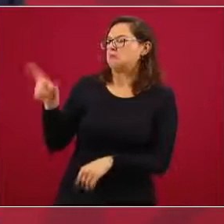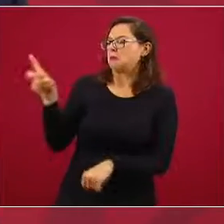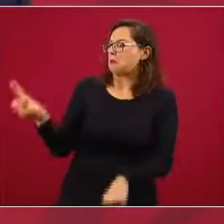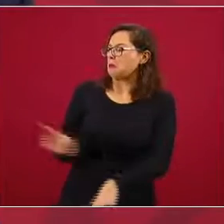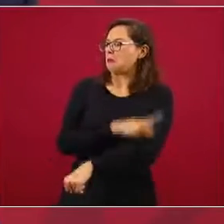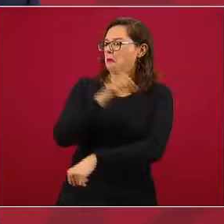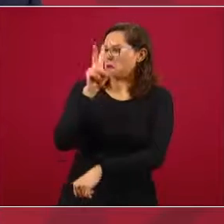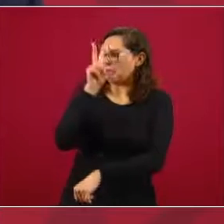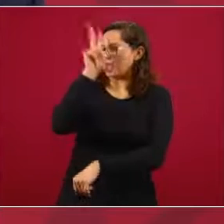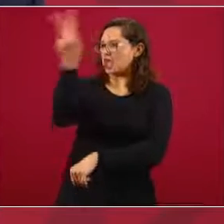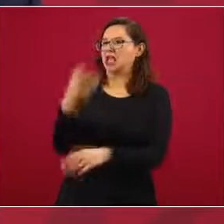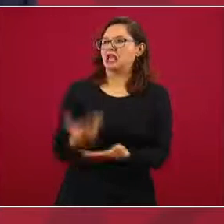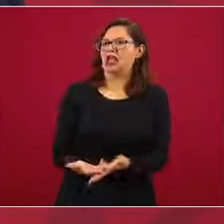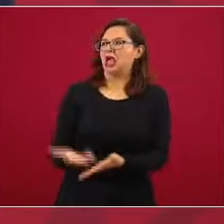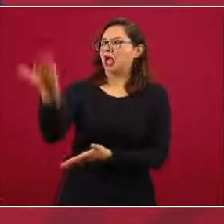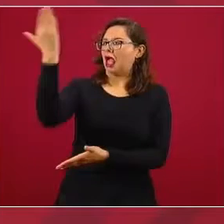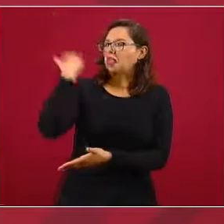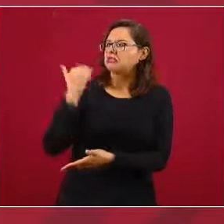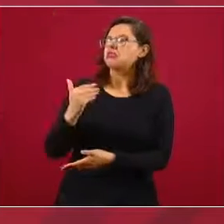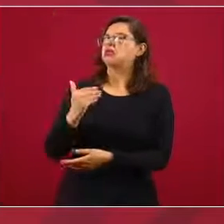me robaron la presidencia